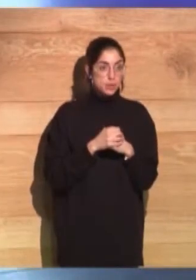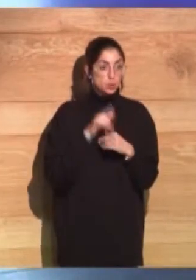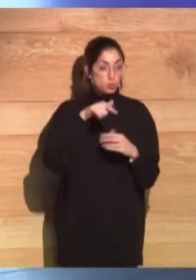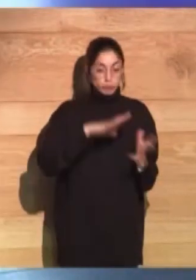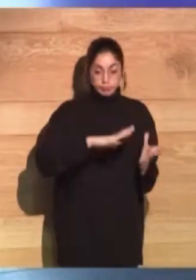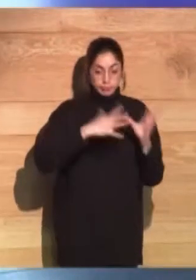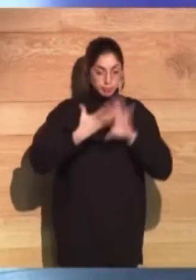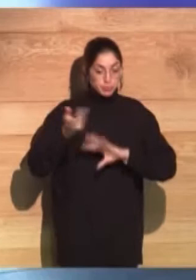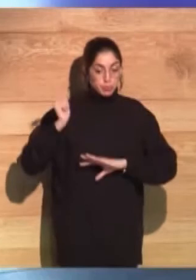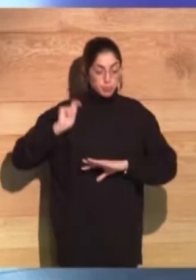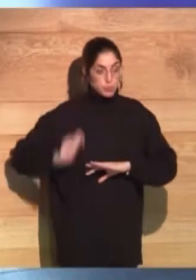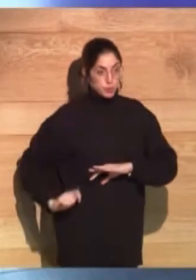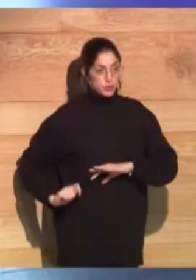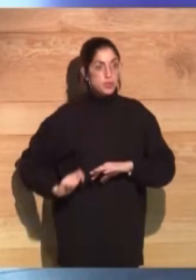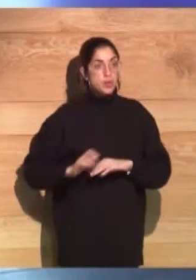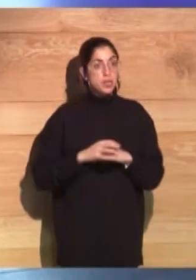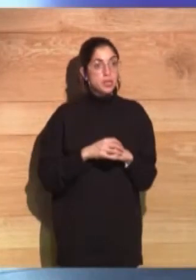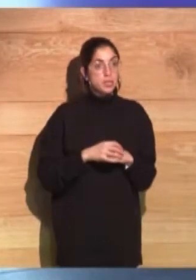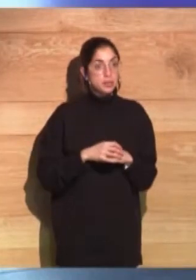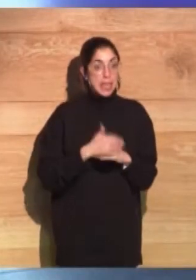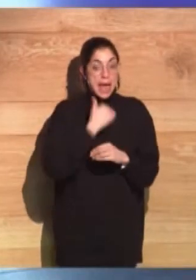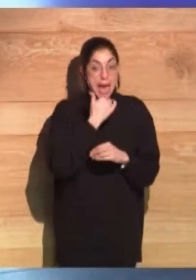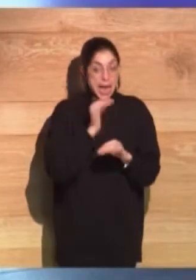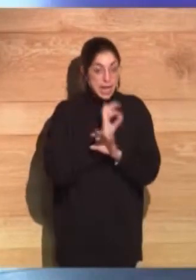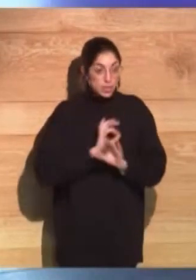Conviértete en un profesional de algo.